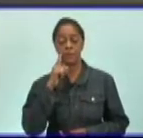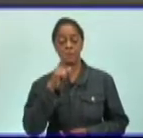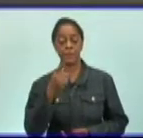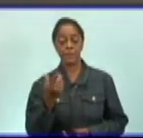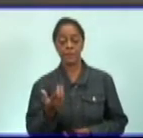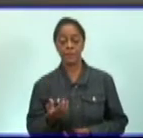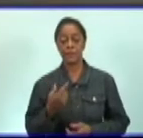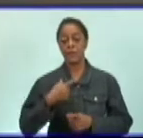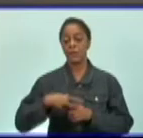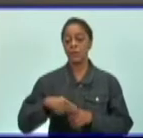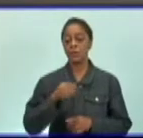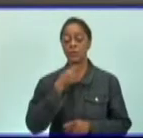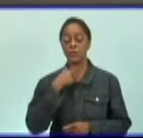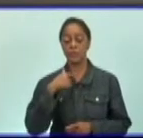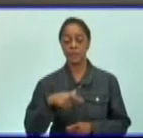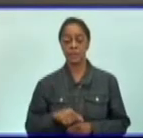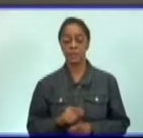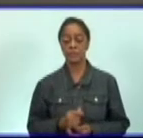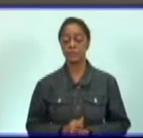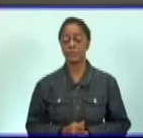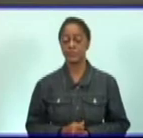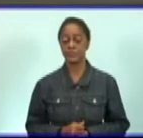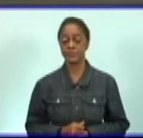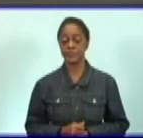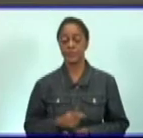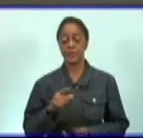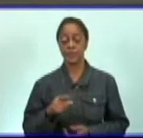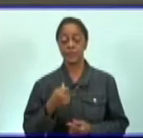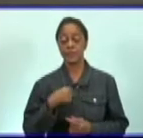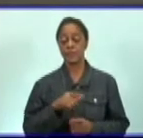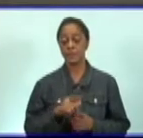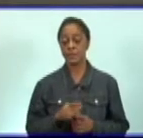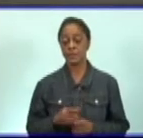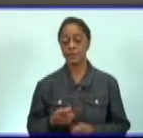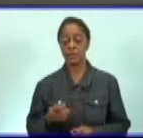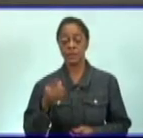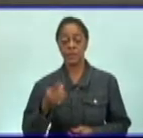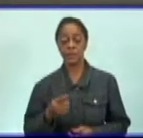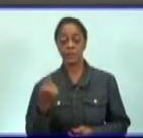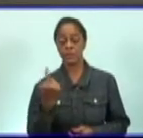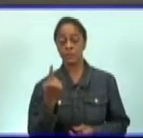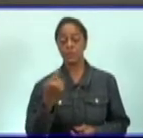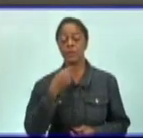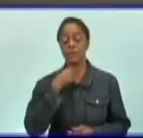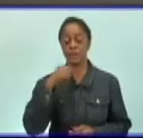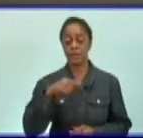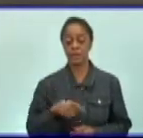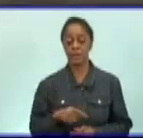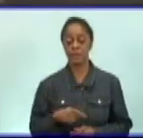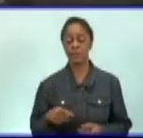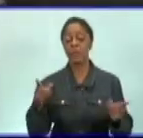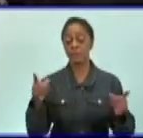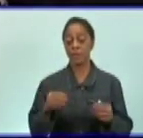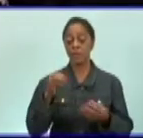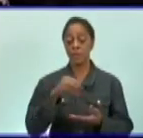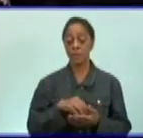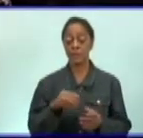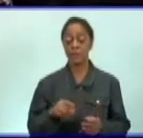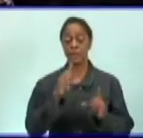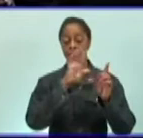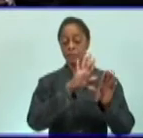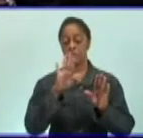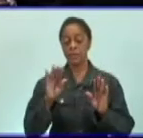tenemos otro ejercicio tipo. Este ejercicio tipo es un ejercicio de completamiento de